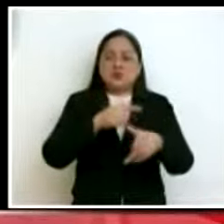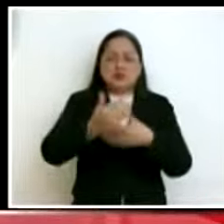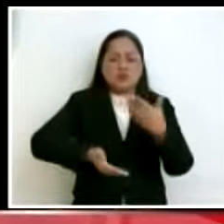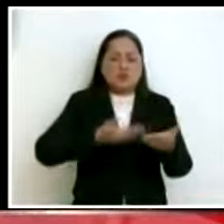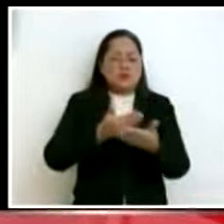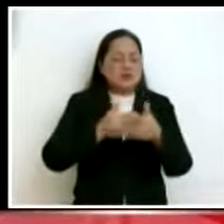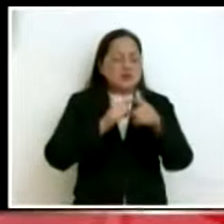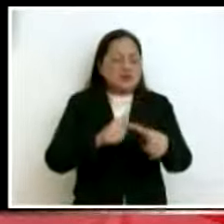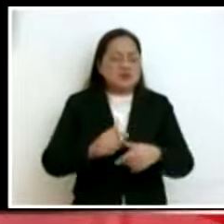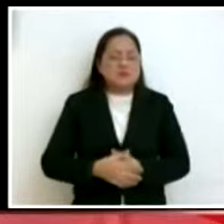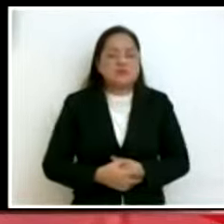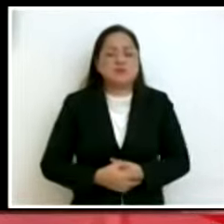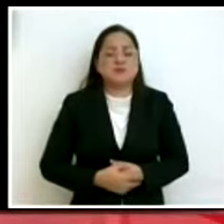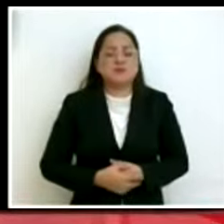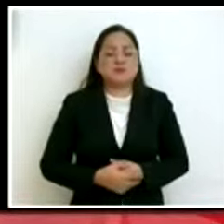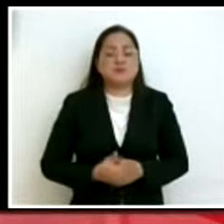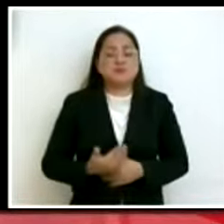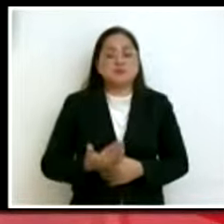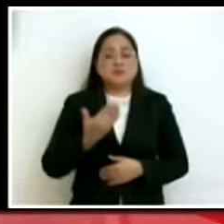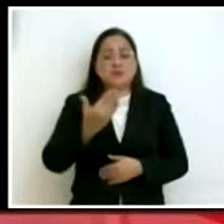propuestas presidente Solicito a la secretaria